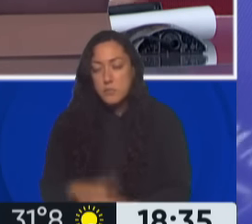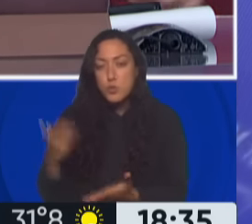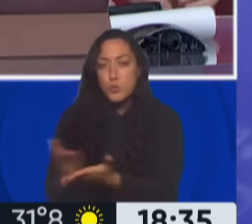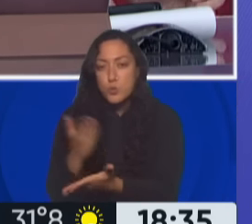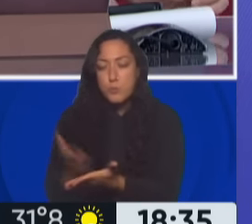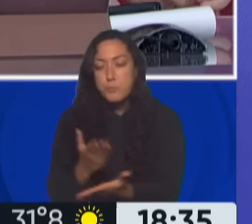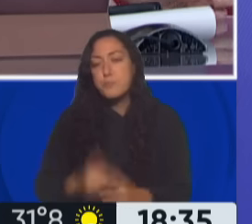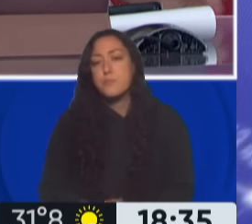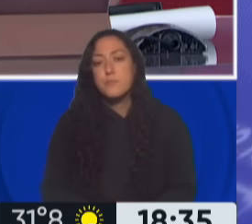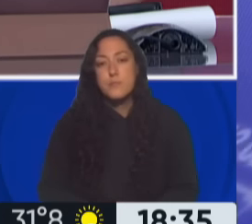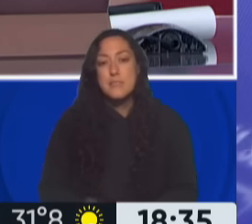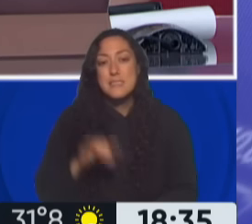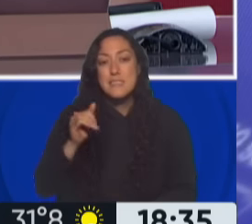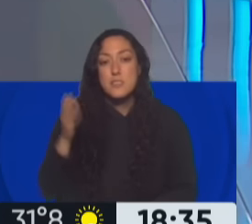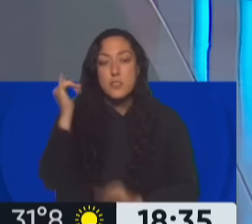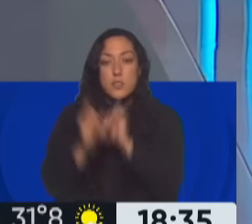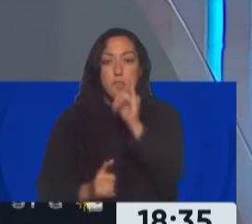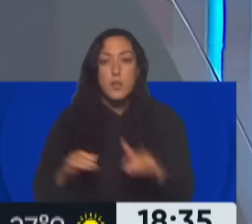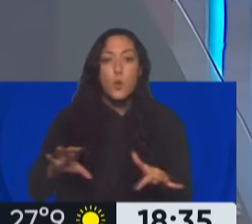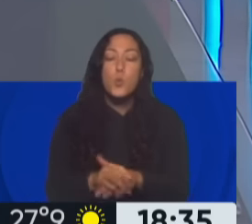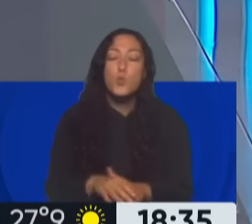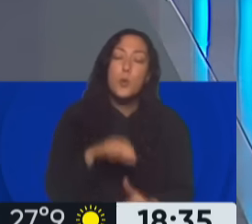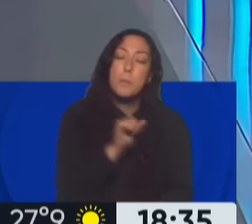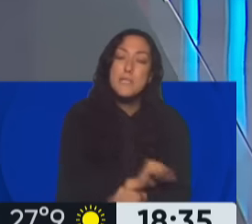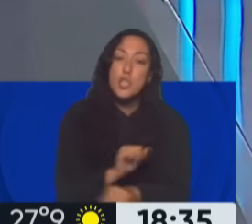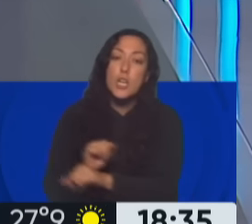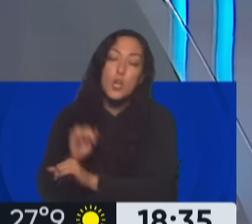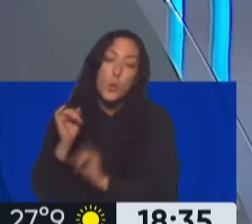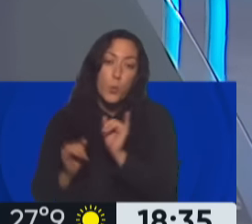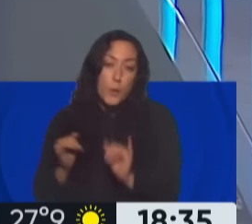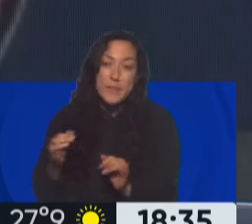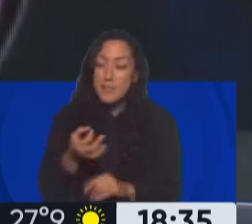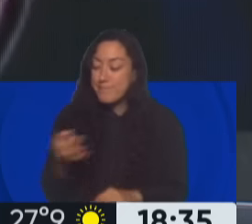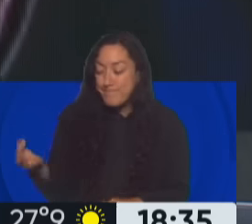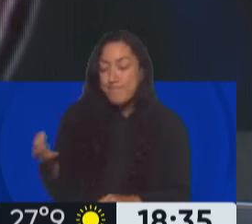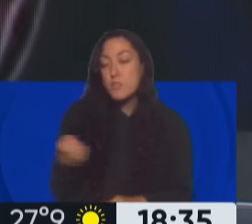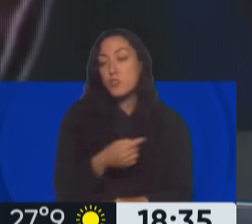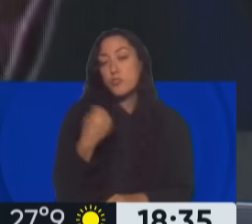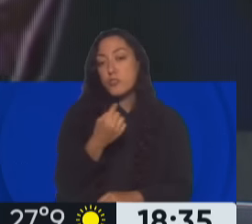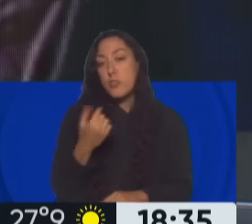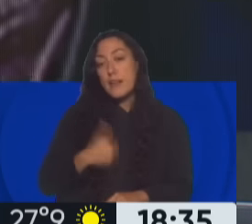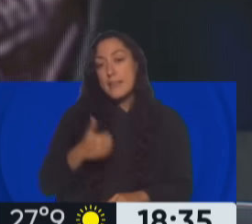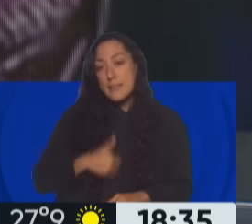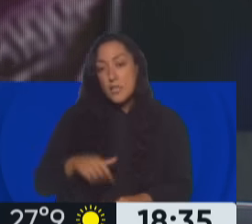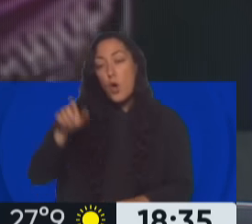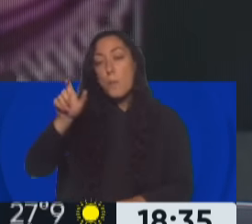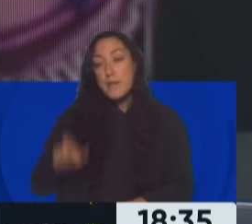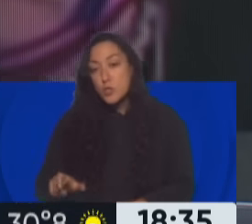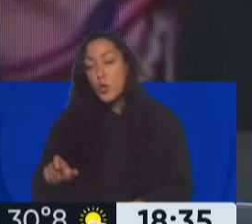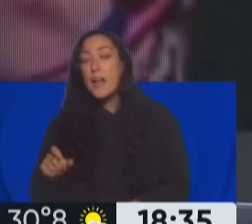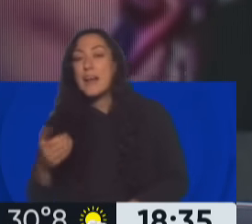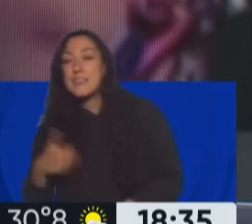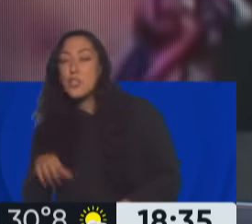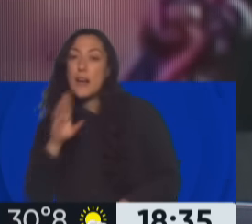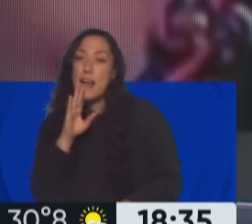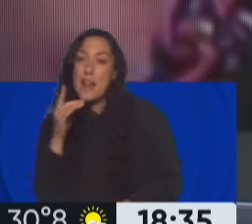contando. Sí, bueno, ya que mencionaste el tema de prisioneros, por supuesto los argentinos seguimos muy pendientes después de la liberación del argentino israelí, que por